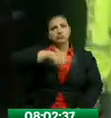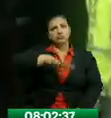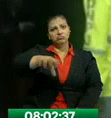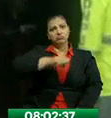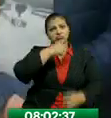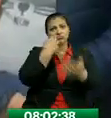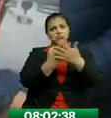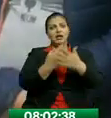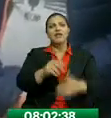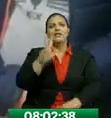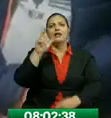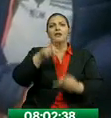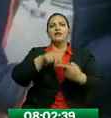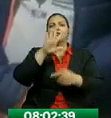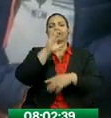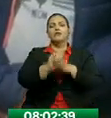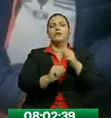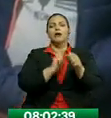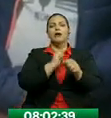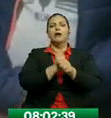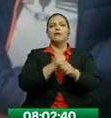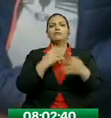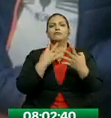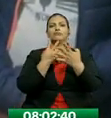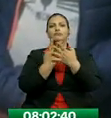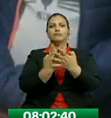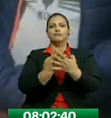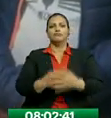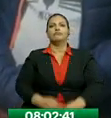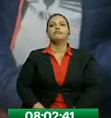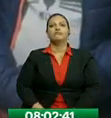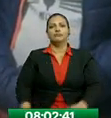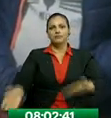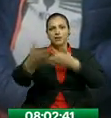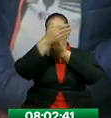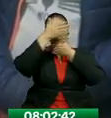de 3 a 5 años de cárcel por el delito de